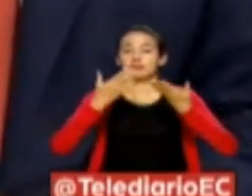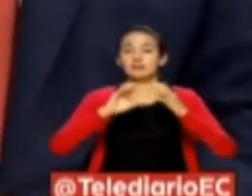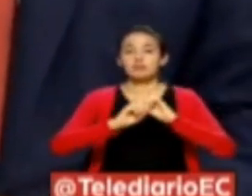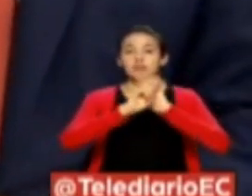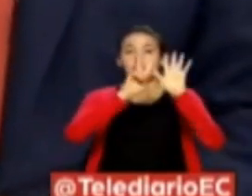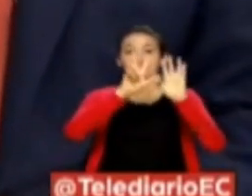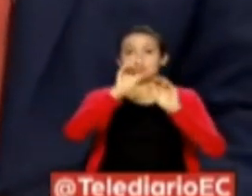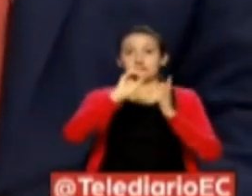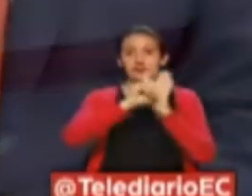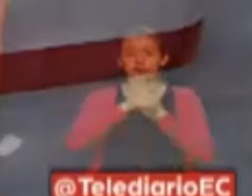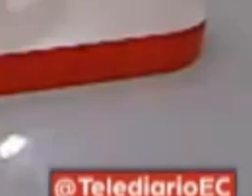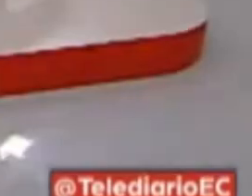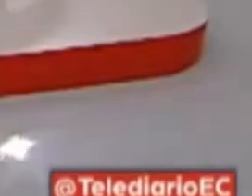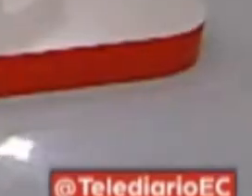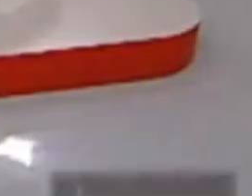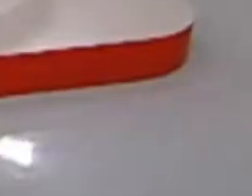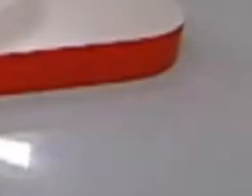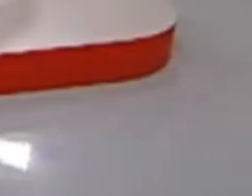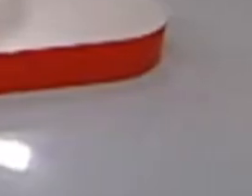mañana 30 minutos